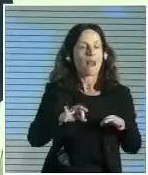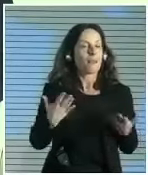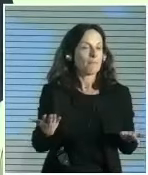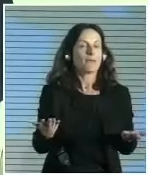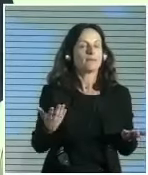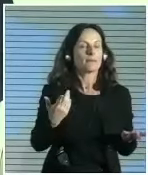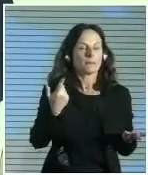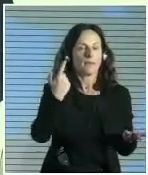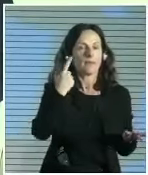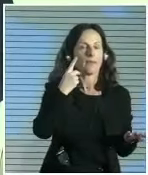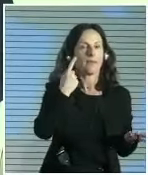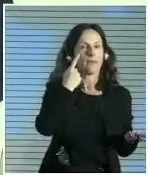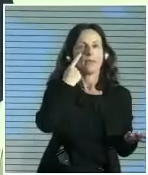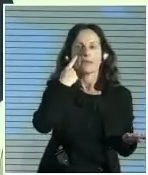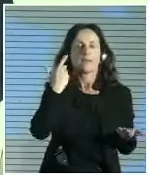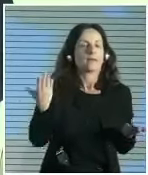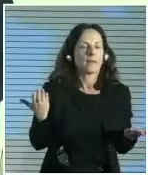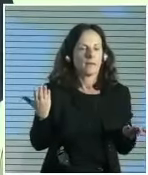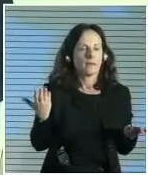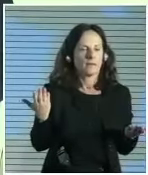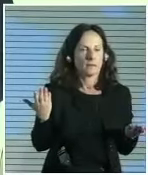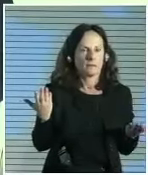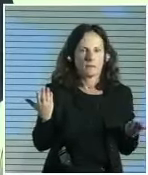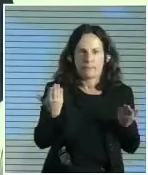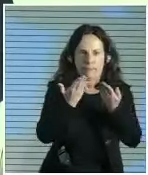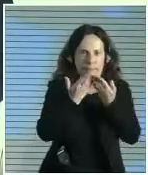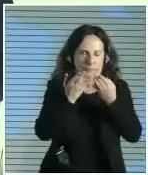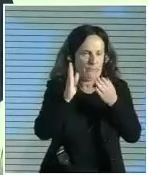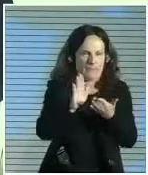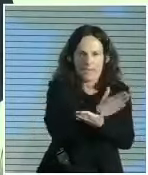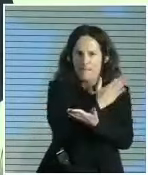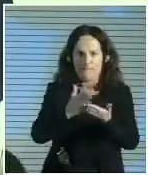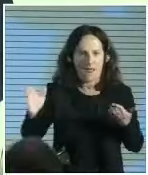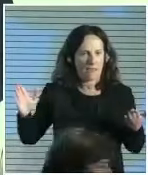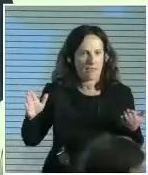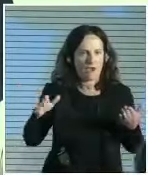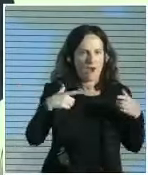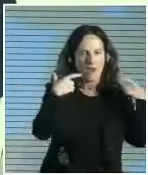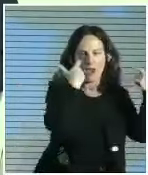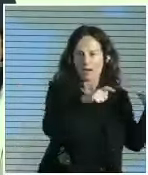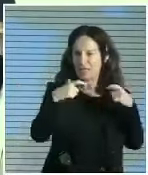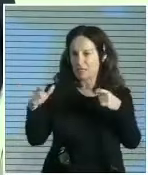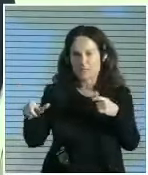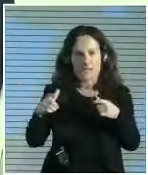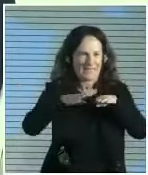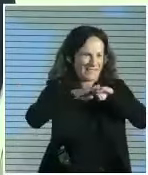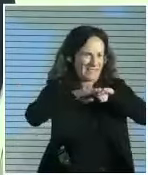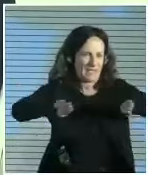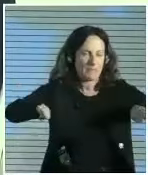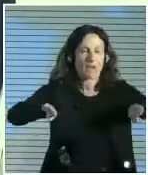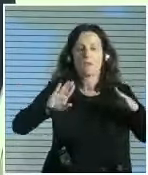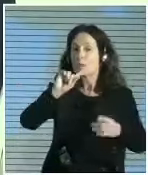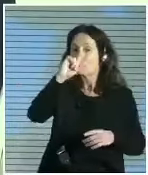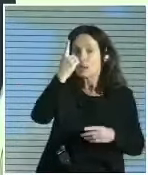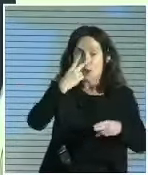que hay una gran separación vertical de las áreas. Entonces, lo primero que los políticos deben